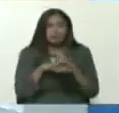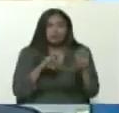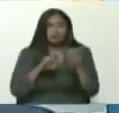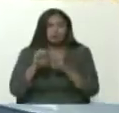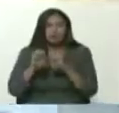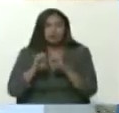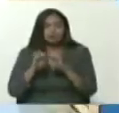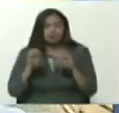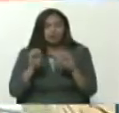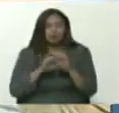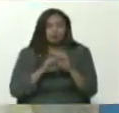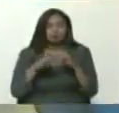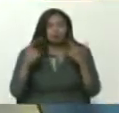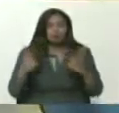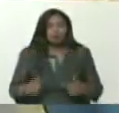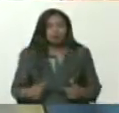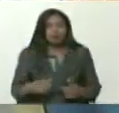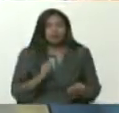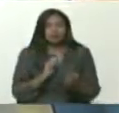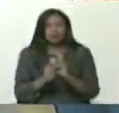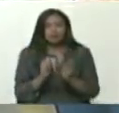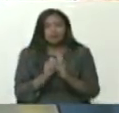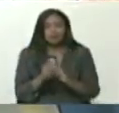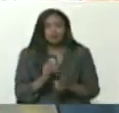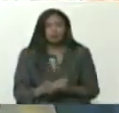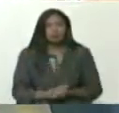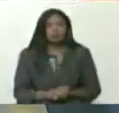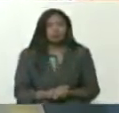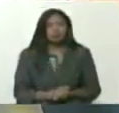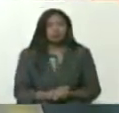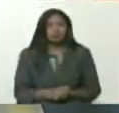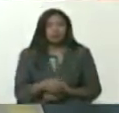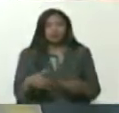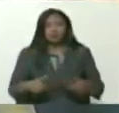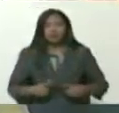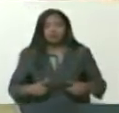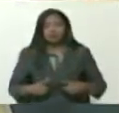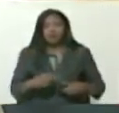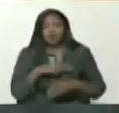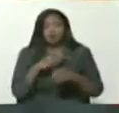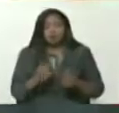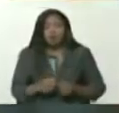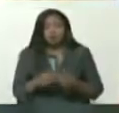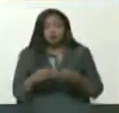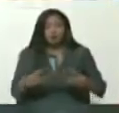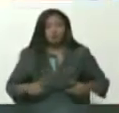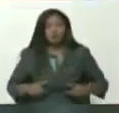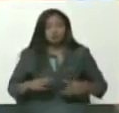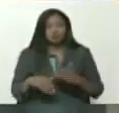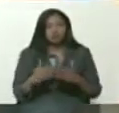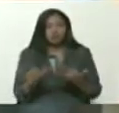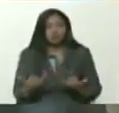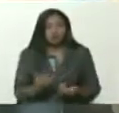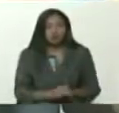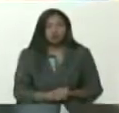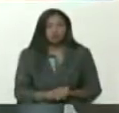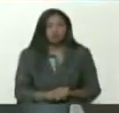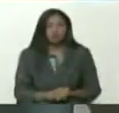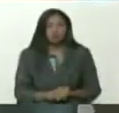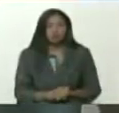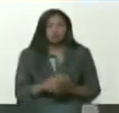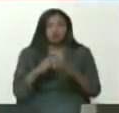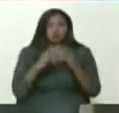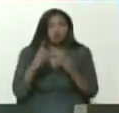educación física, para el deporte, siendo un gran esfuerzo. Y ese esfuerzo debe hacerse, Aristóbulo, todo el